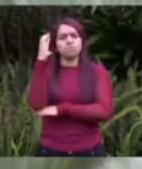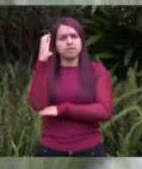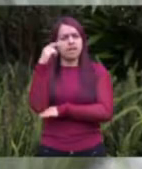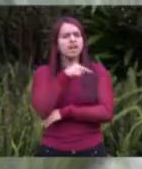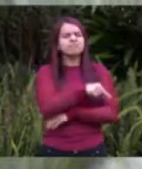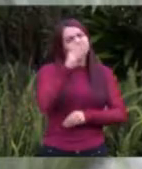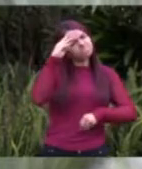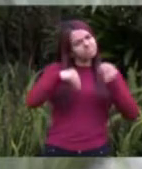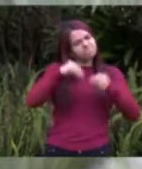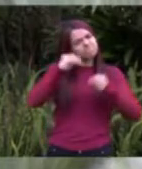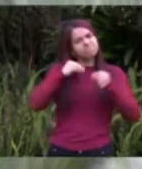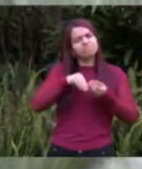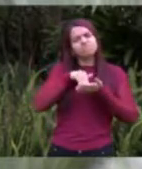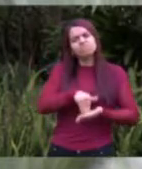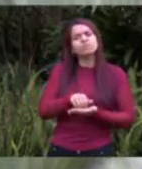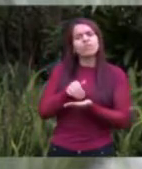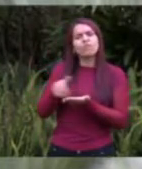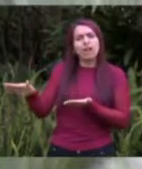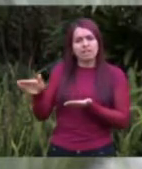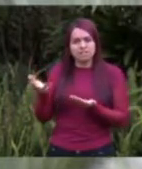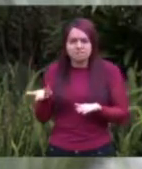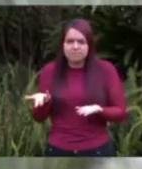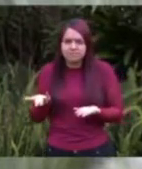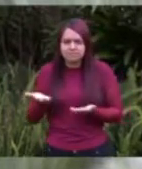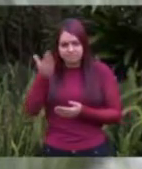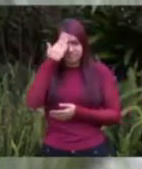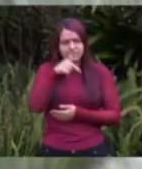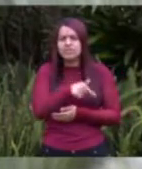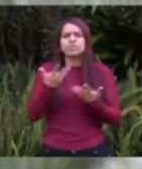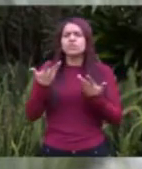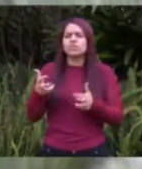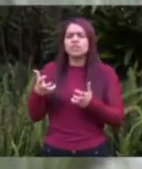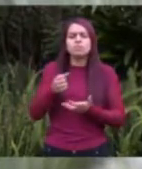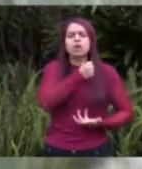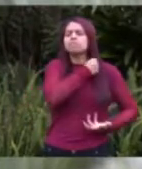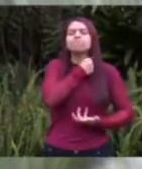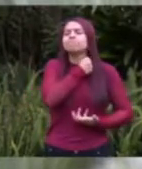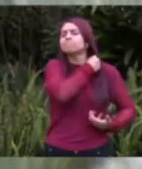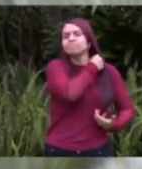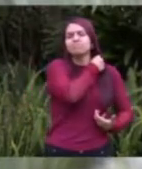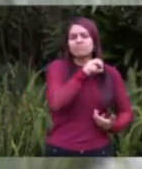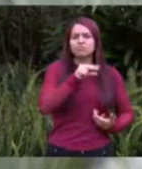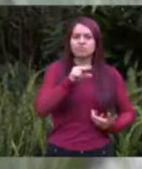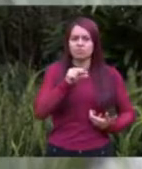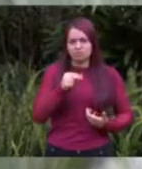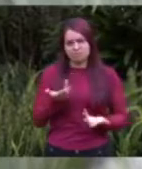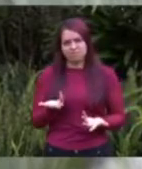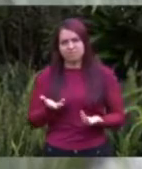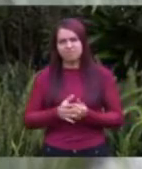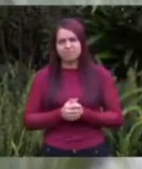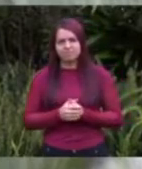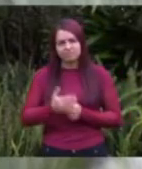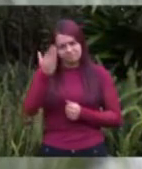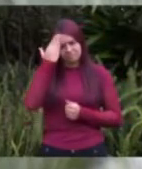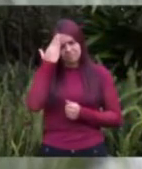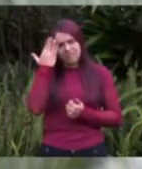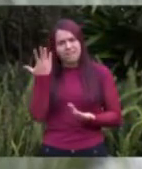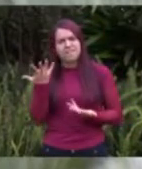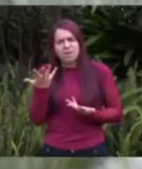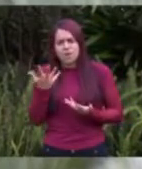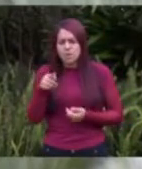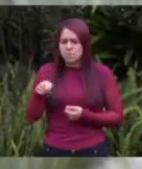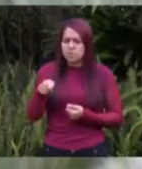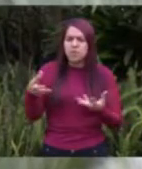es lesionarla, aún restringiendo sus recursos, que por la gallardía que la caracteriza no